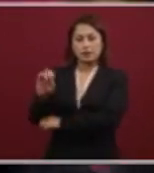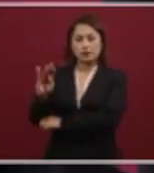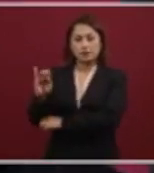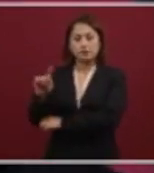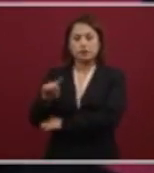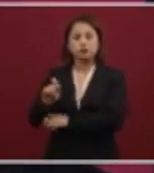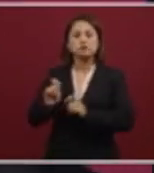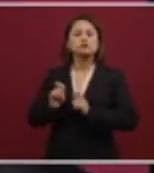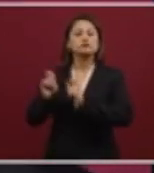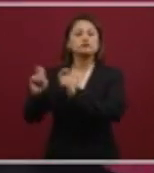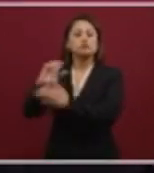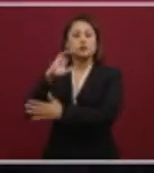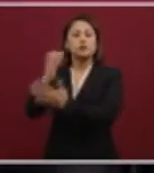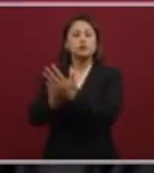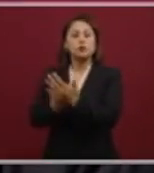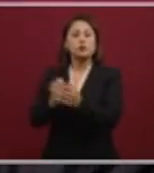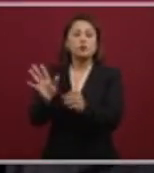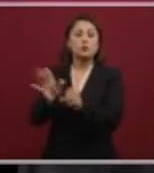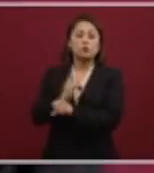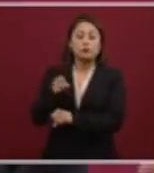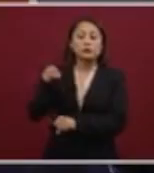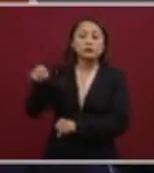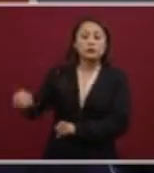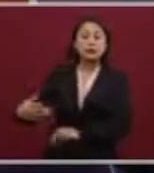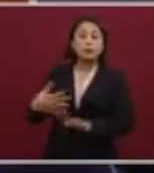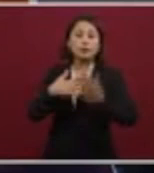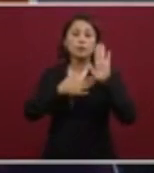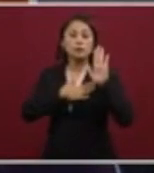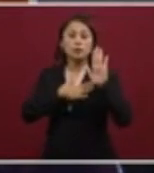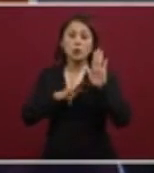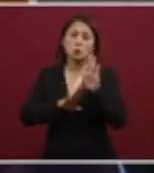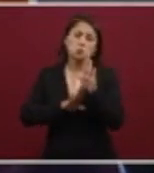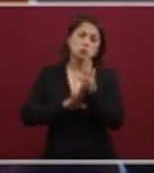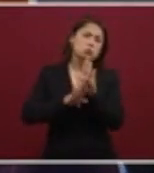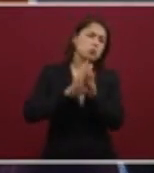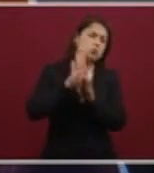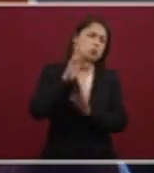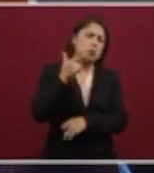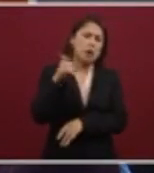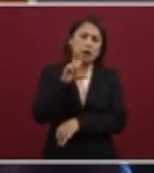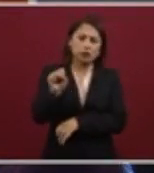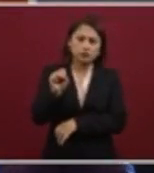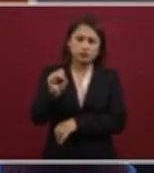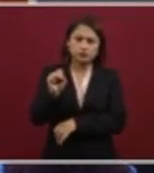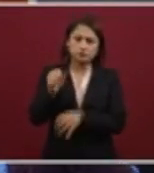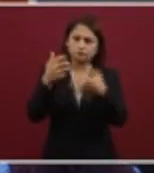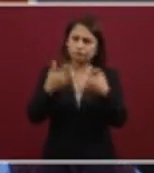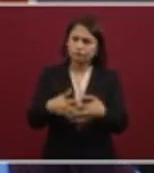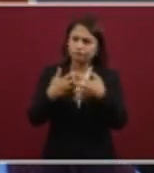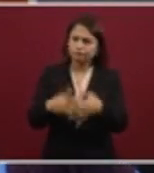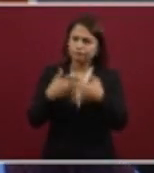era de que iba a aumentar la producción de gas.